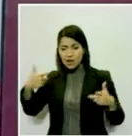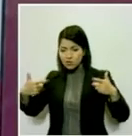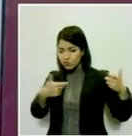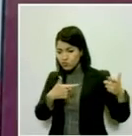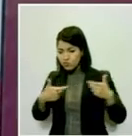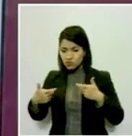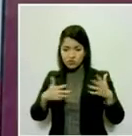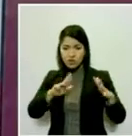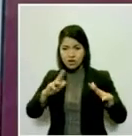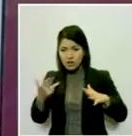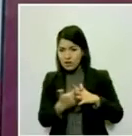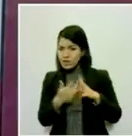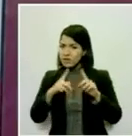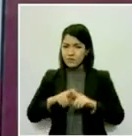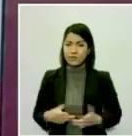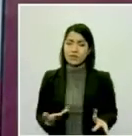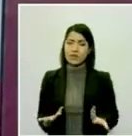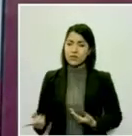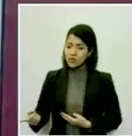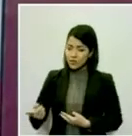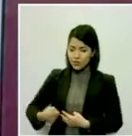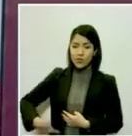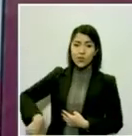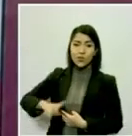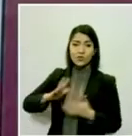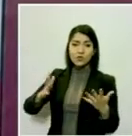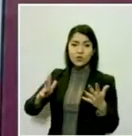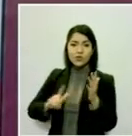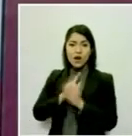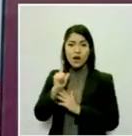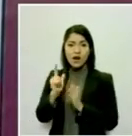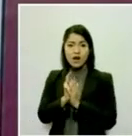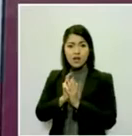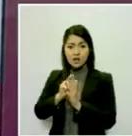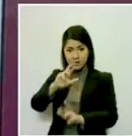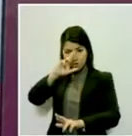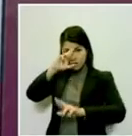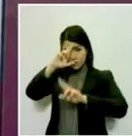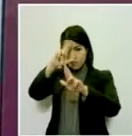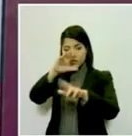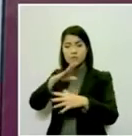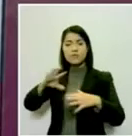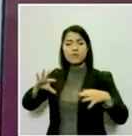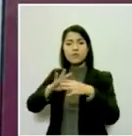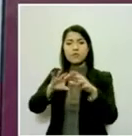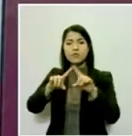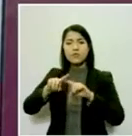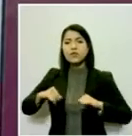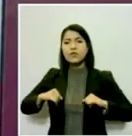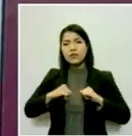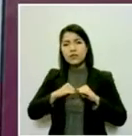Nosotros estamos actuando dentro de la ley y coordinados con todas las instancias. Yo